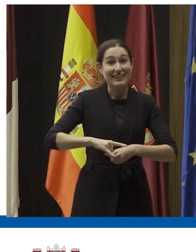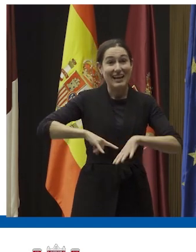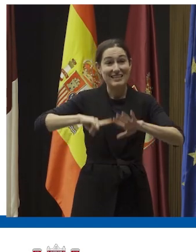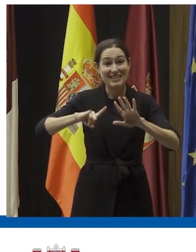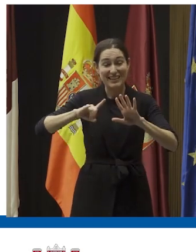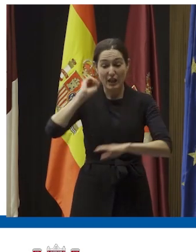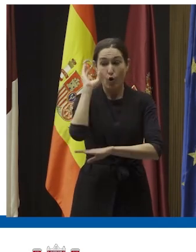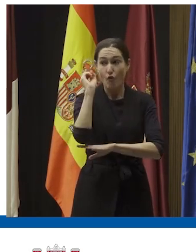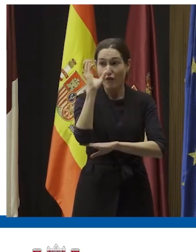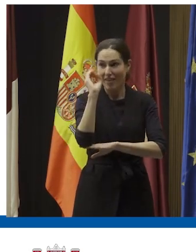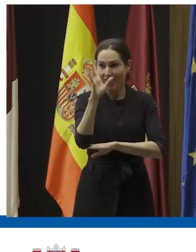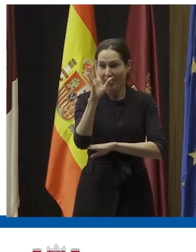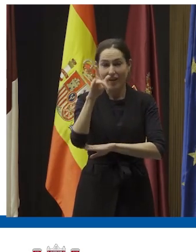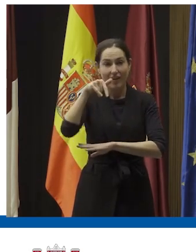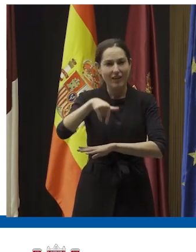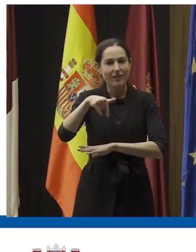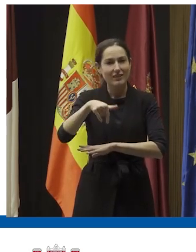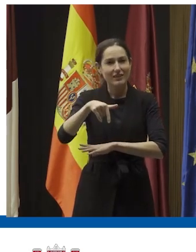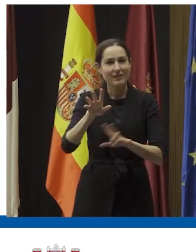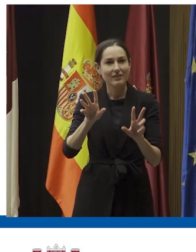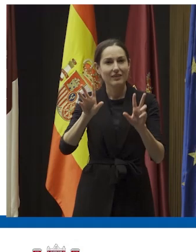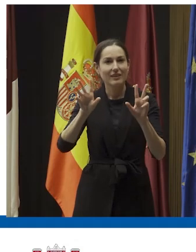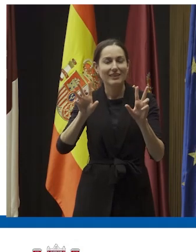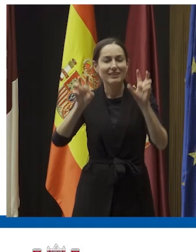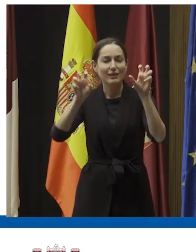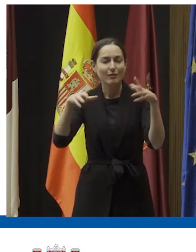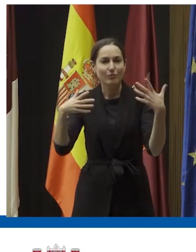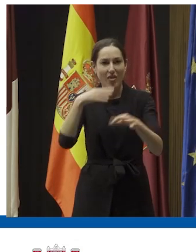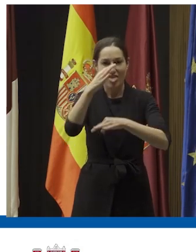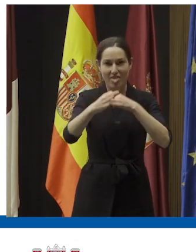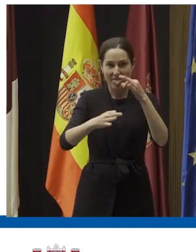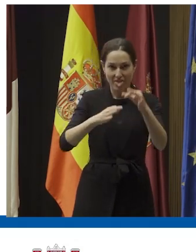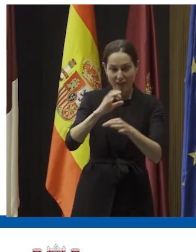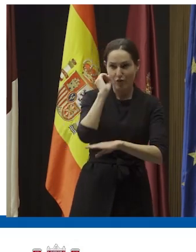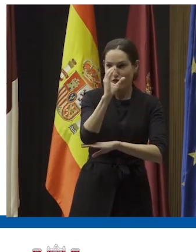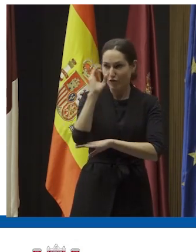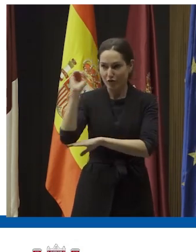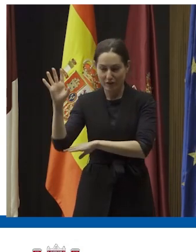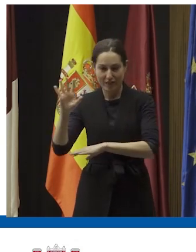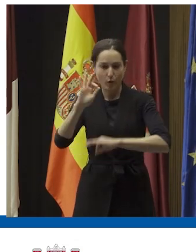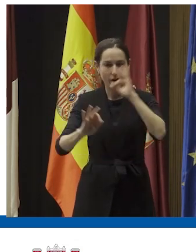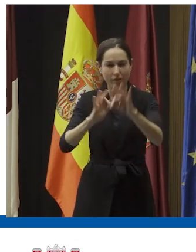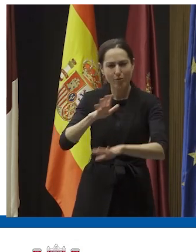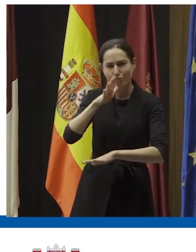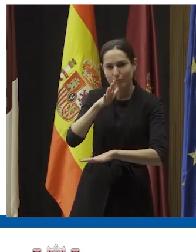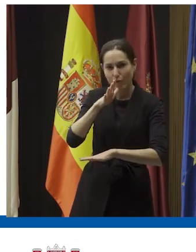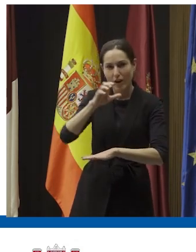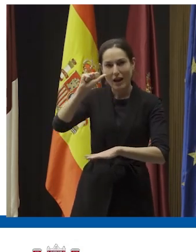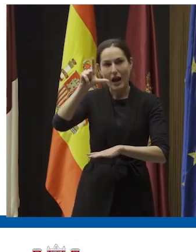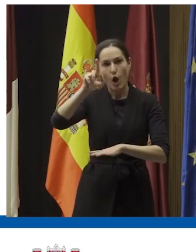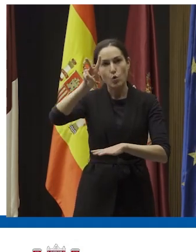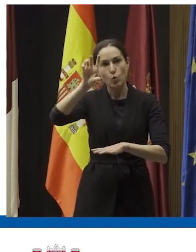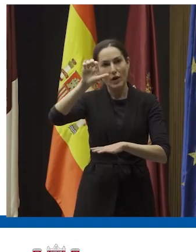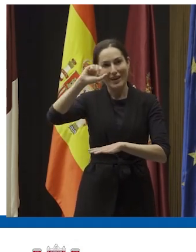de las conferencias enmarcadas dentro de este ciclo que anualmente organiza Aluex y en el que este